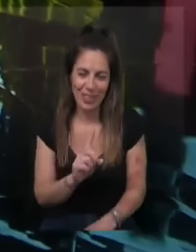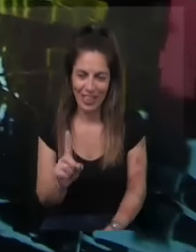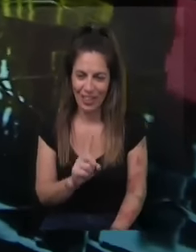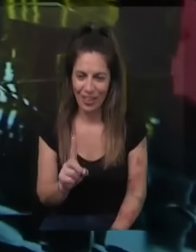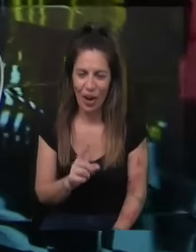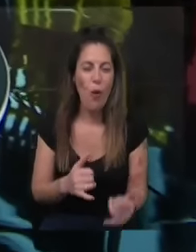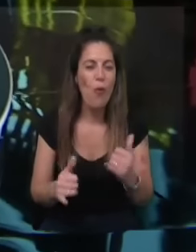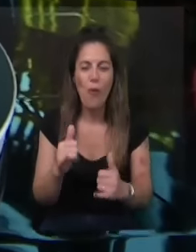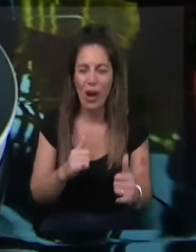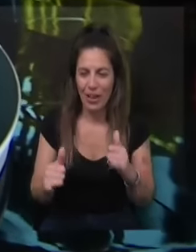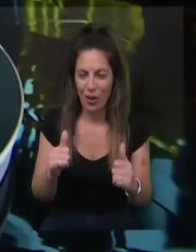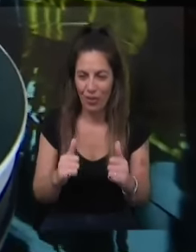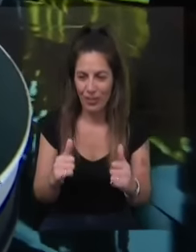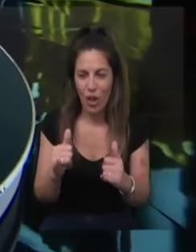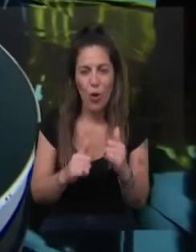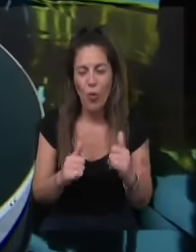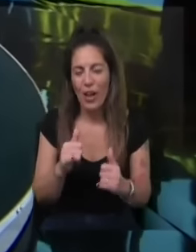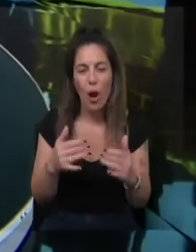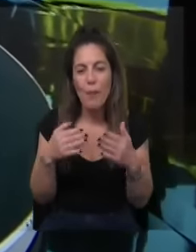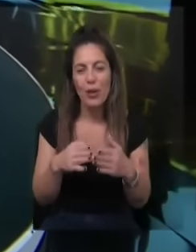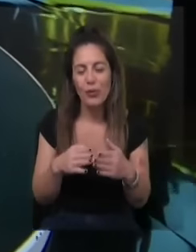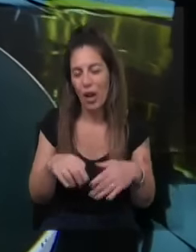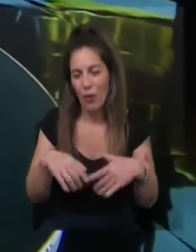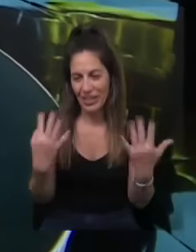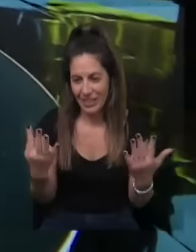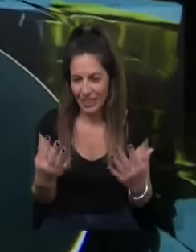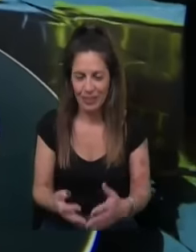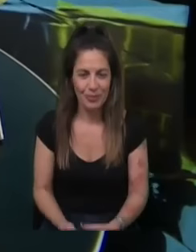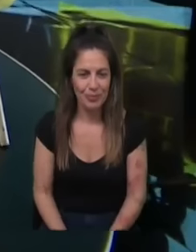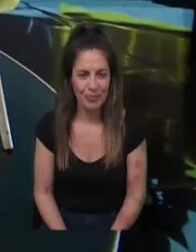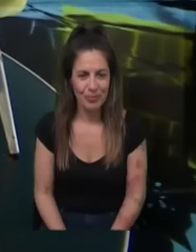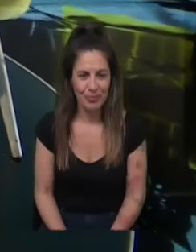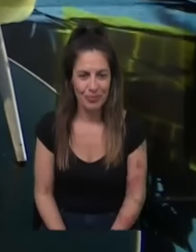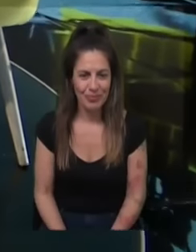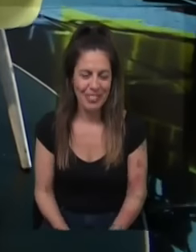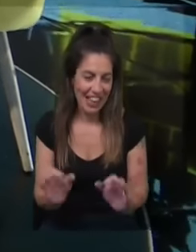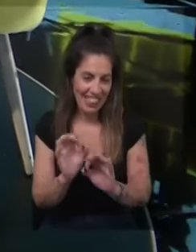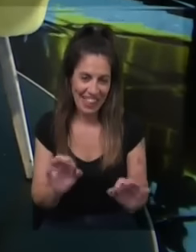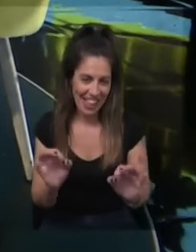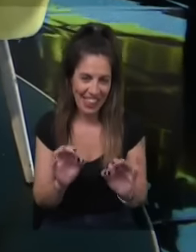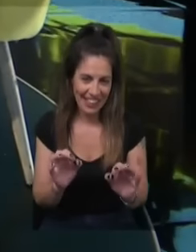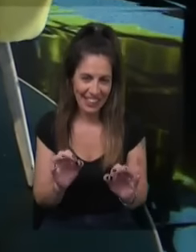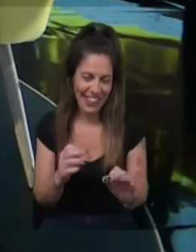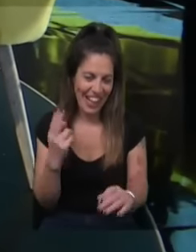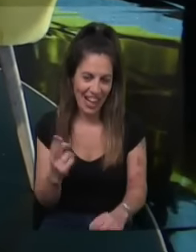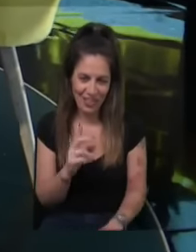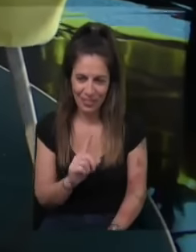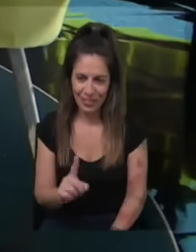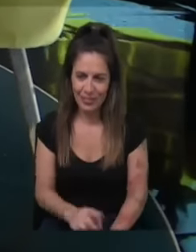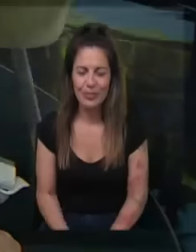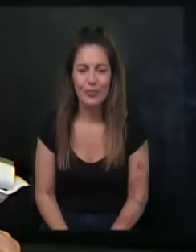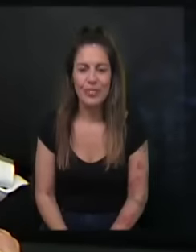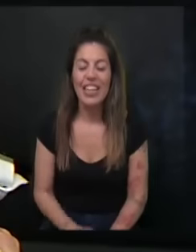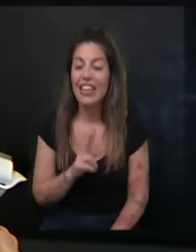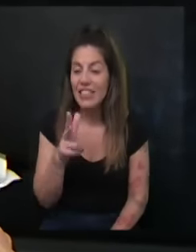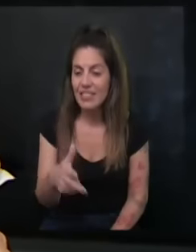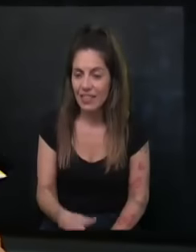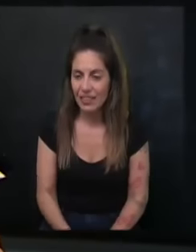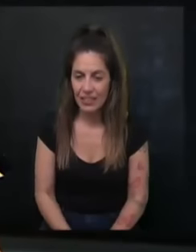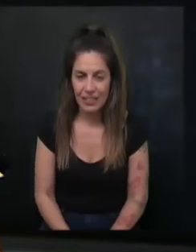como un juego de de preguntas Random nada tiene nada de misterioso Qué dice